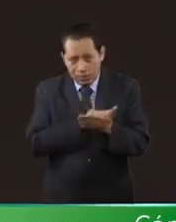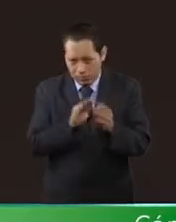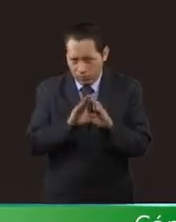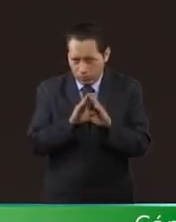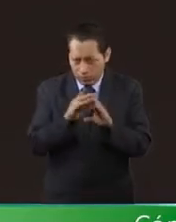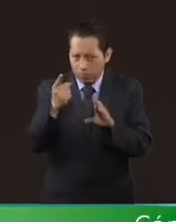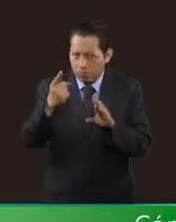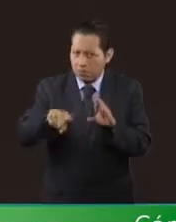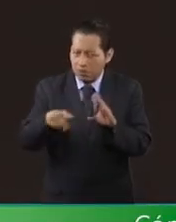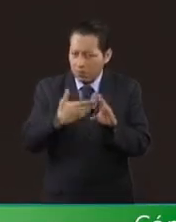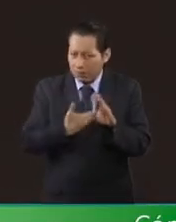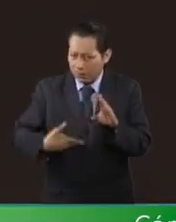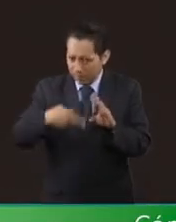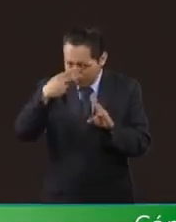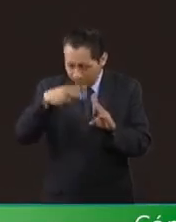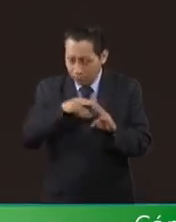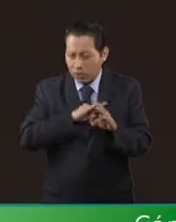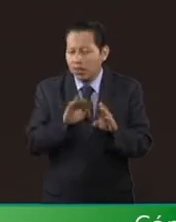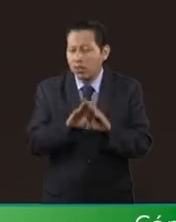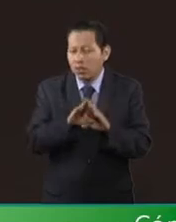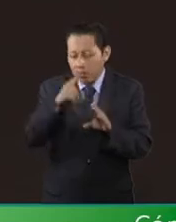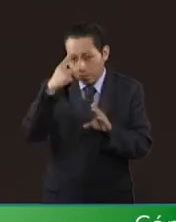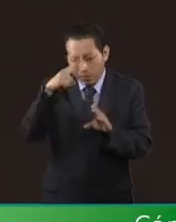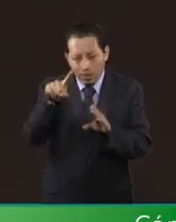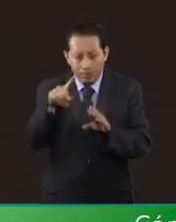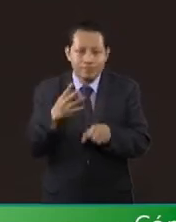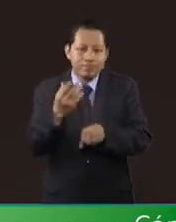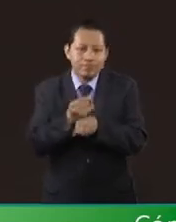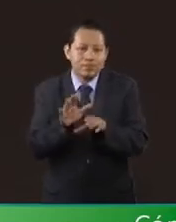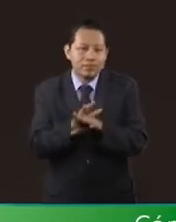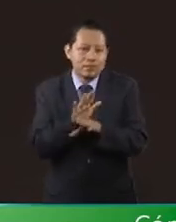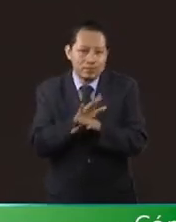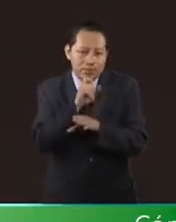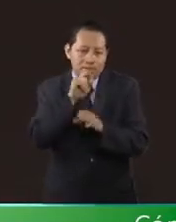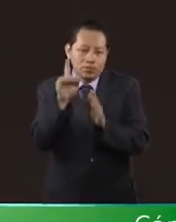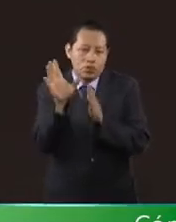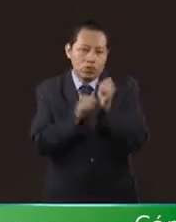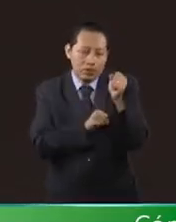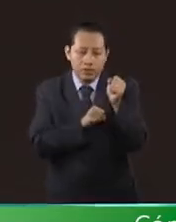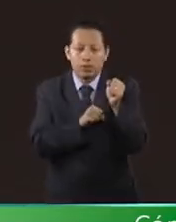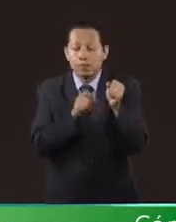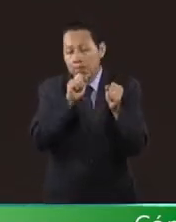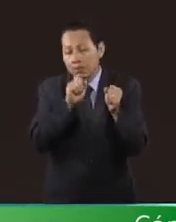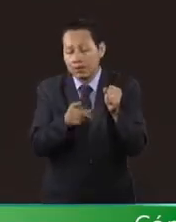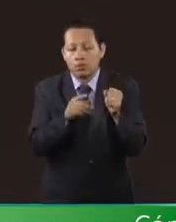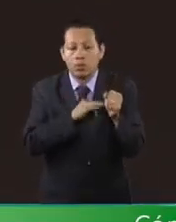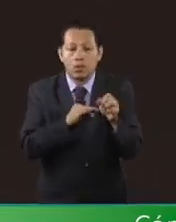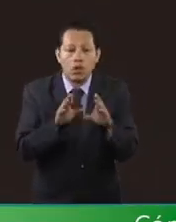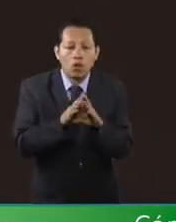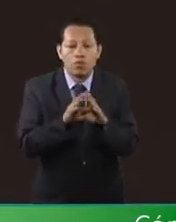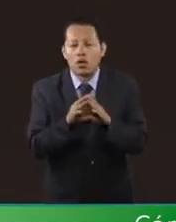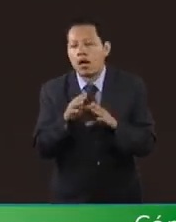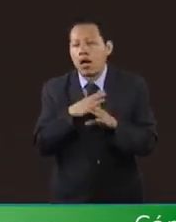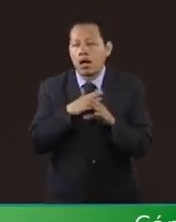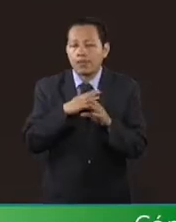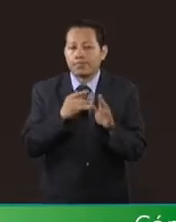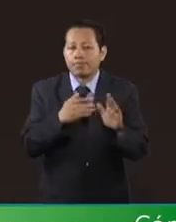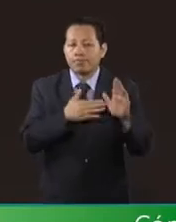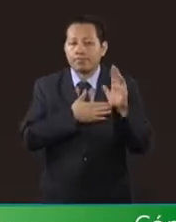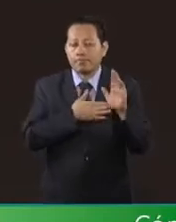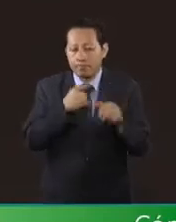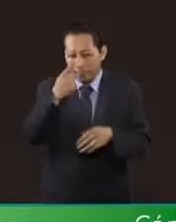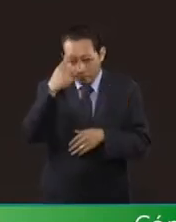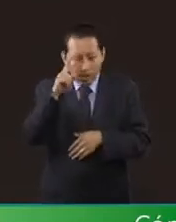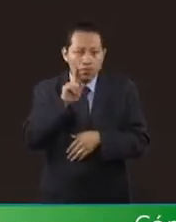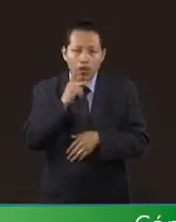mandó el presidente de la República para que se modifique la Constitución y, contrario a lo que prometió a